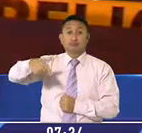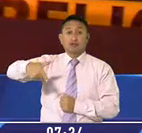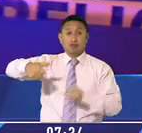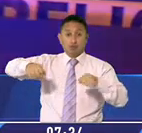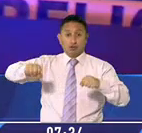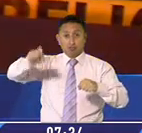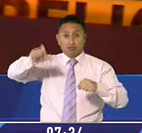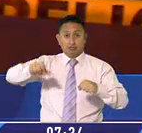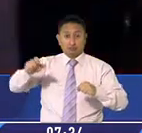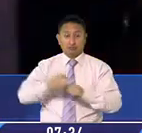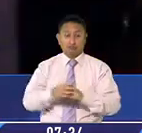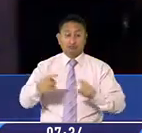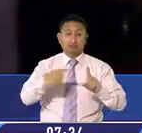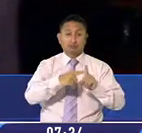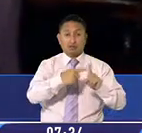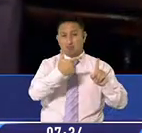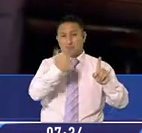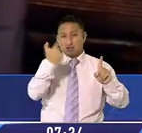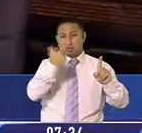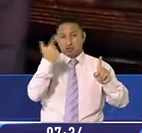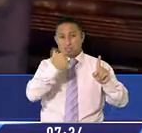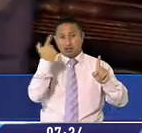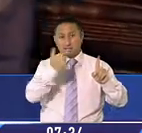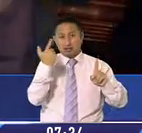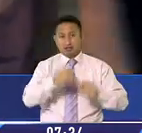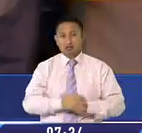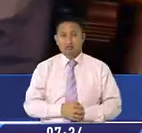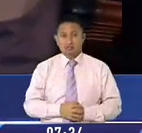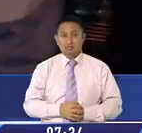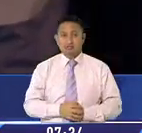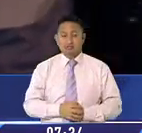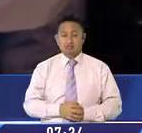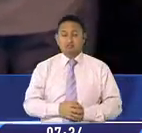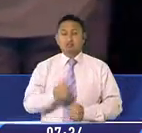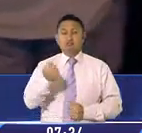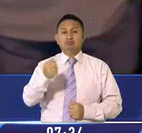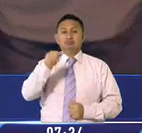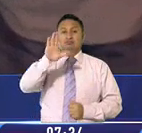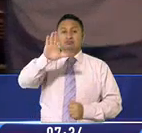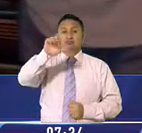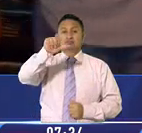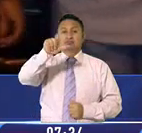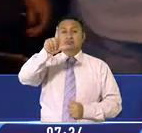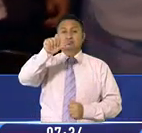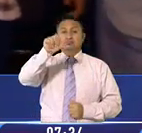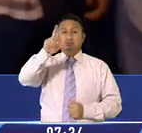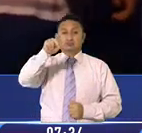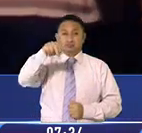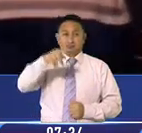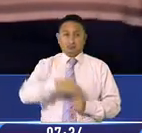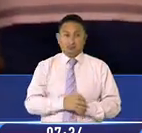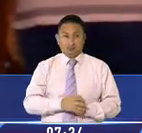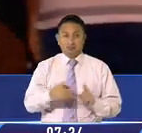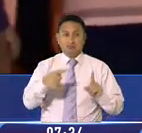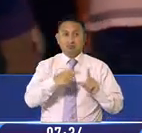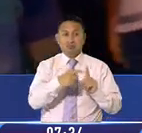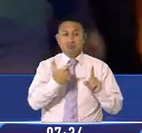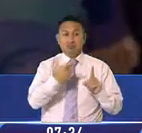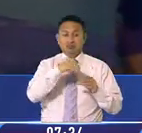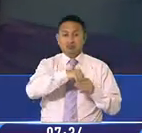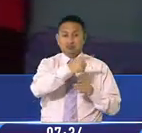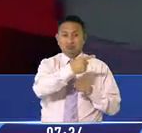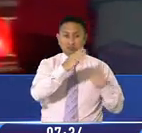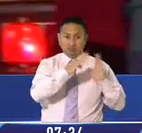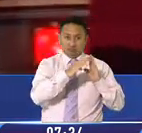una motocicleta le propinaron varios disparos a Stalin Raúl Briones Rojas mientras se encontraba en los exteriores